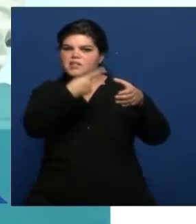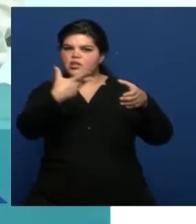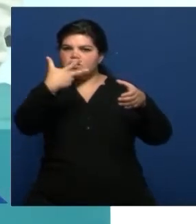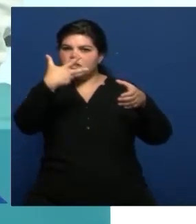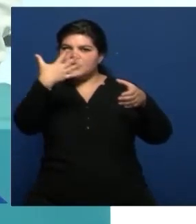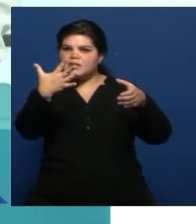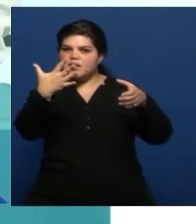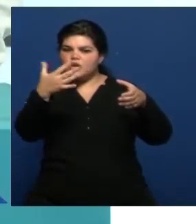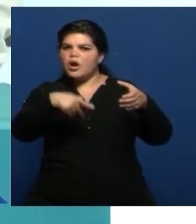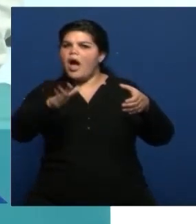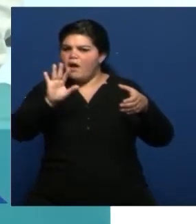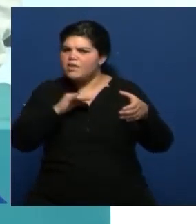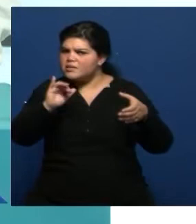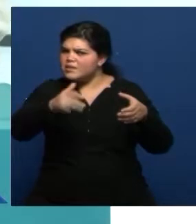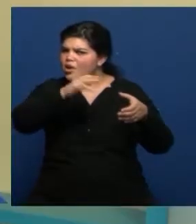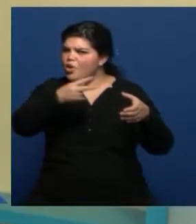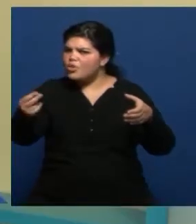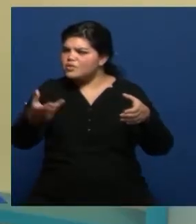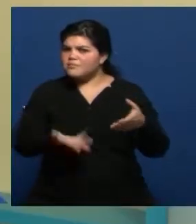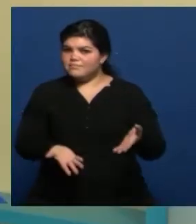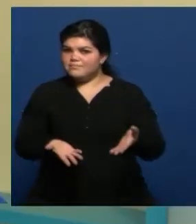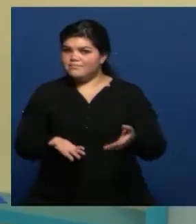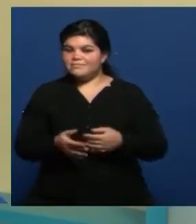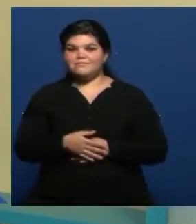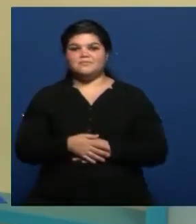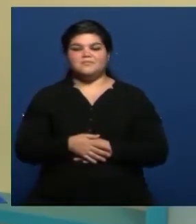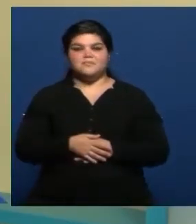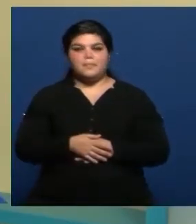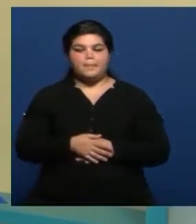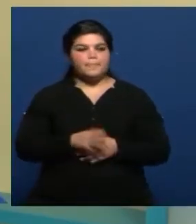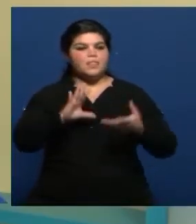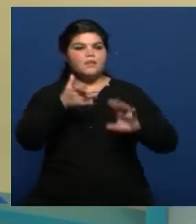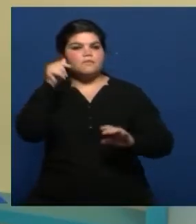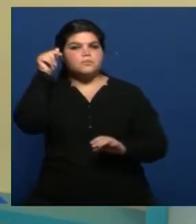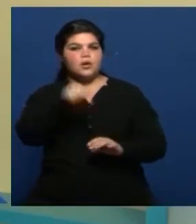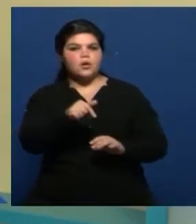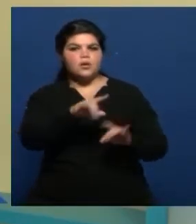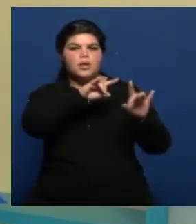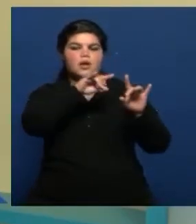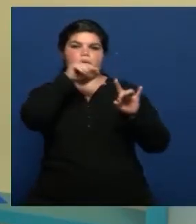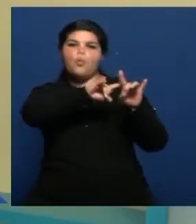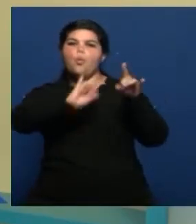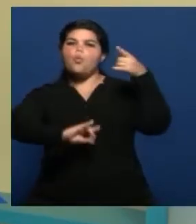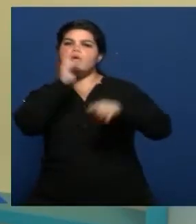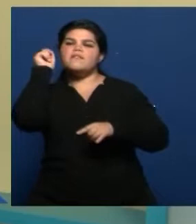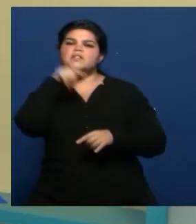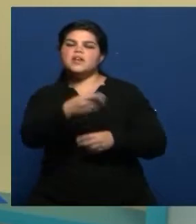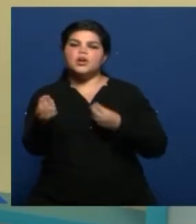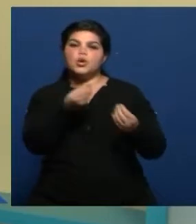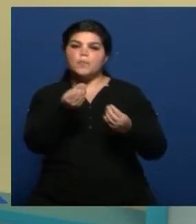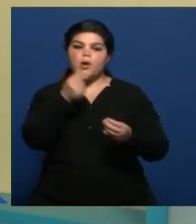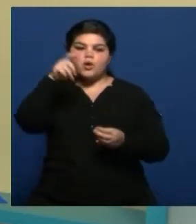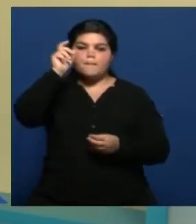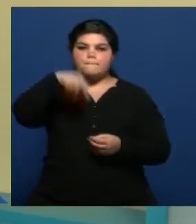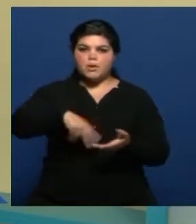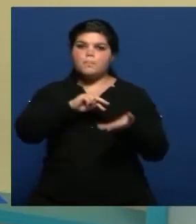animar a vendérselo a 200 pesos. Absolutamente. José Luis, hoy el enfoque que le ha dado unidiversidad.com.ar a este tema tiene que ver con un problema local de la